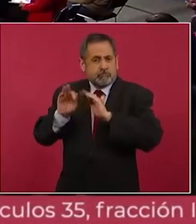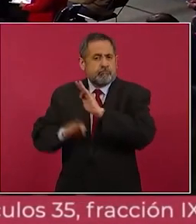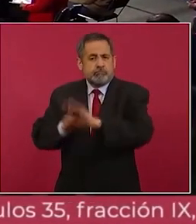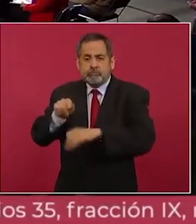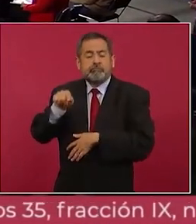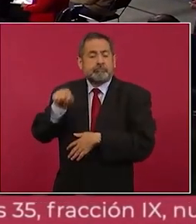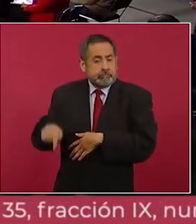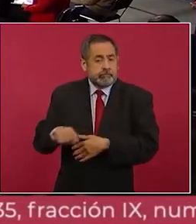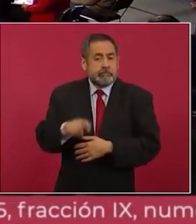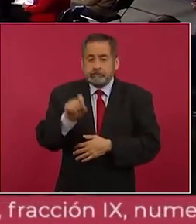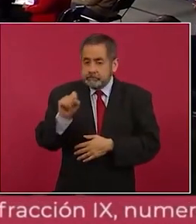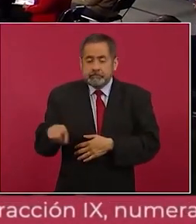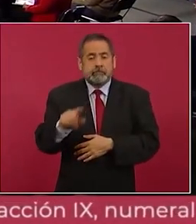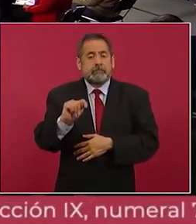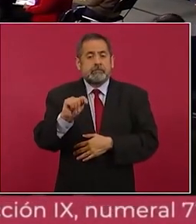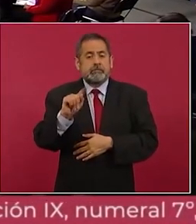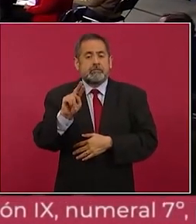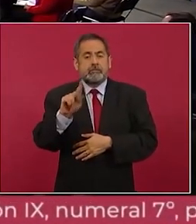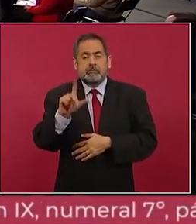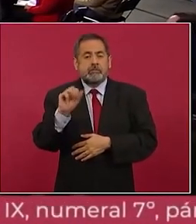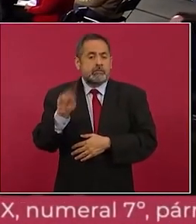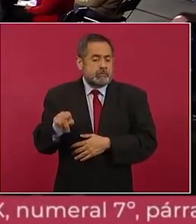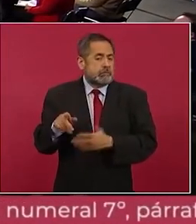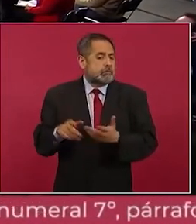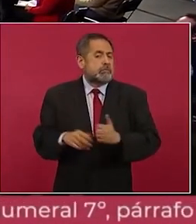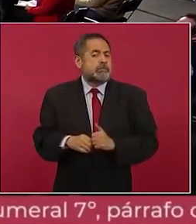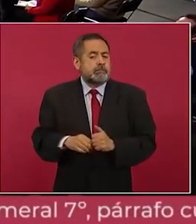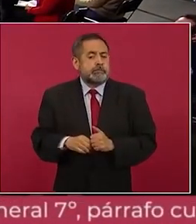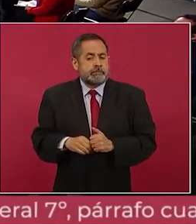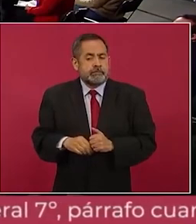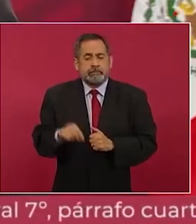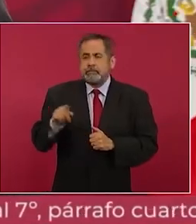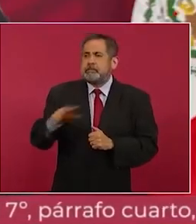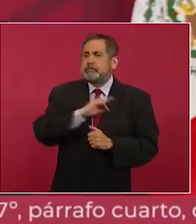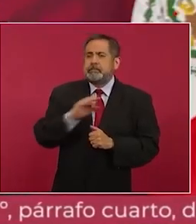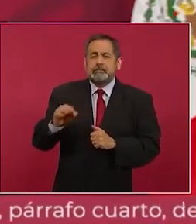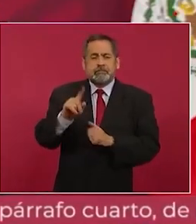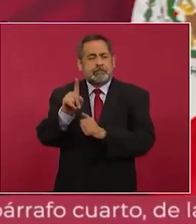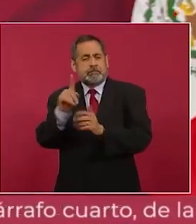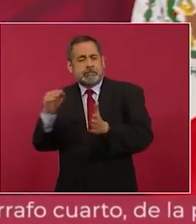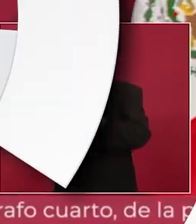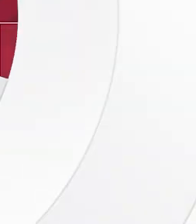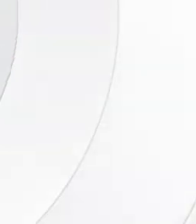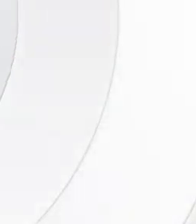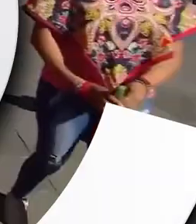Allí en Tulum, un parque de más de 1,000 hectáreas.